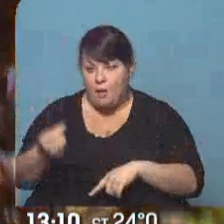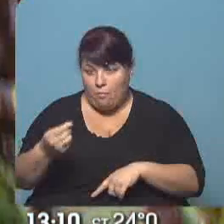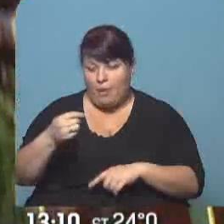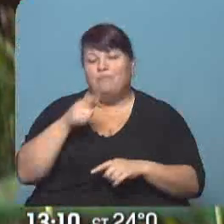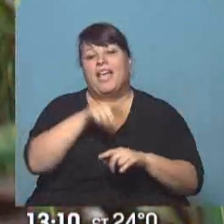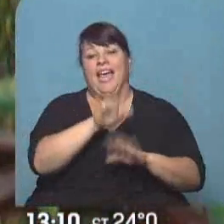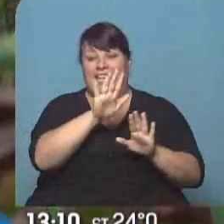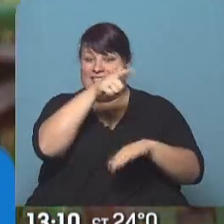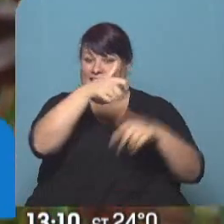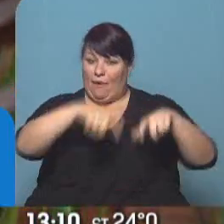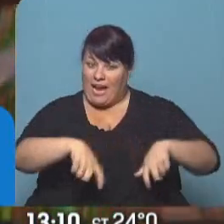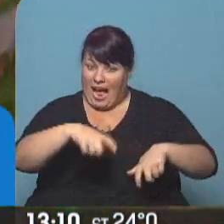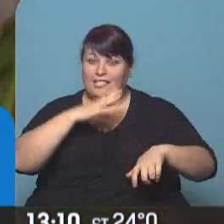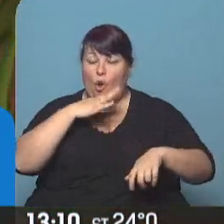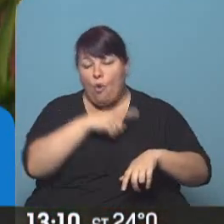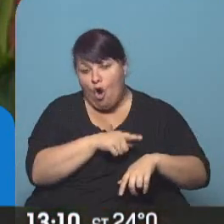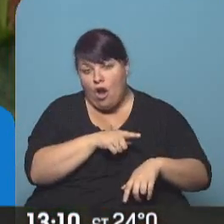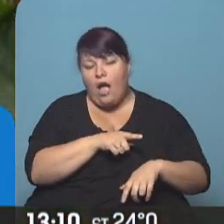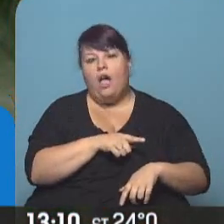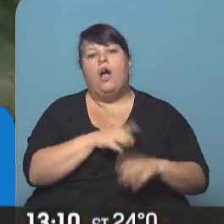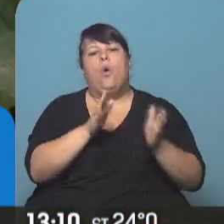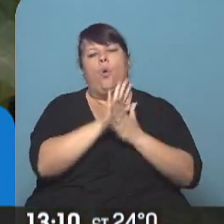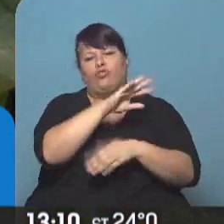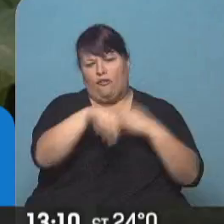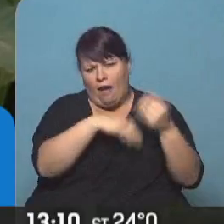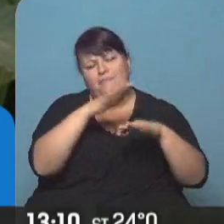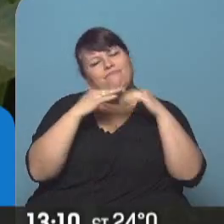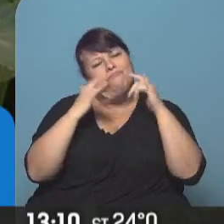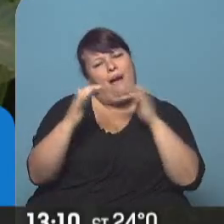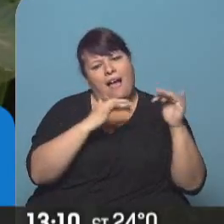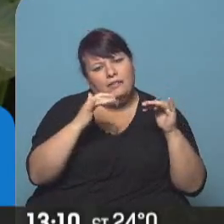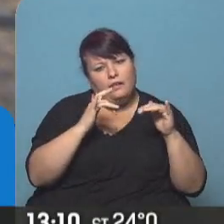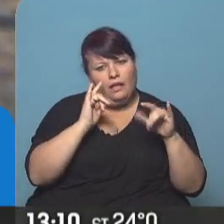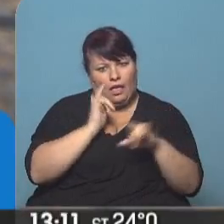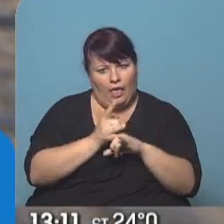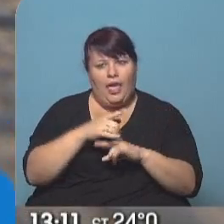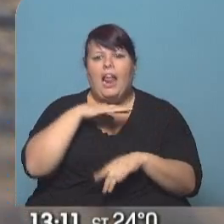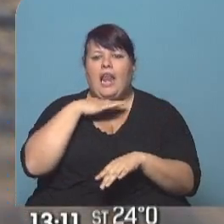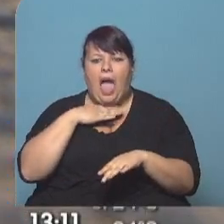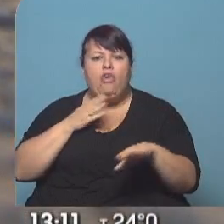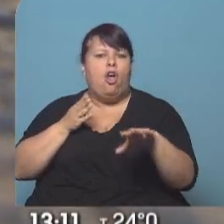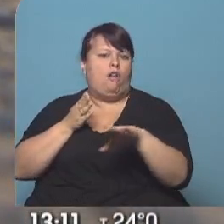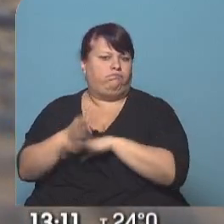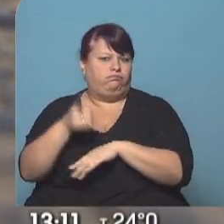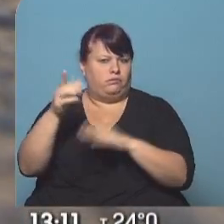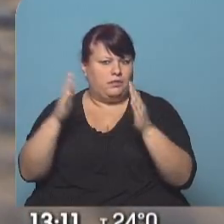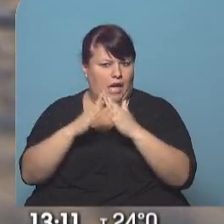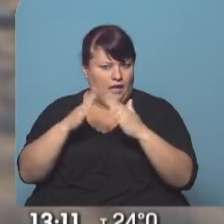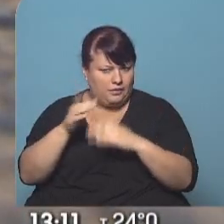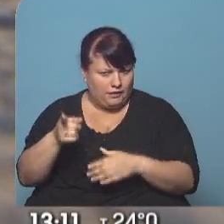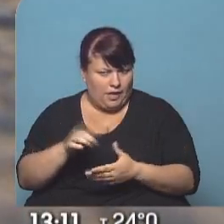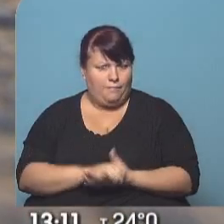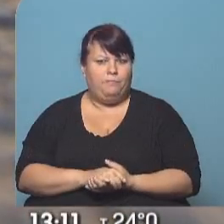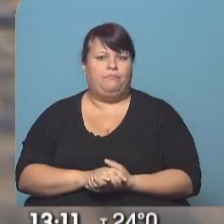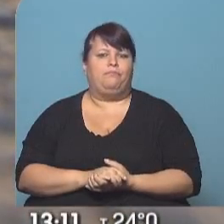porque mientras él se encontraba en la Bombonera, junto a su familia viendo el partido, los ladrones hicieron lo suyo